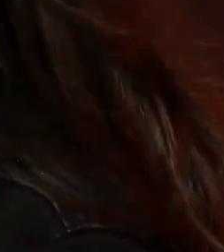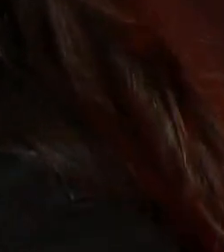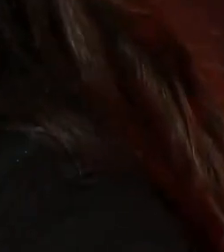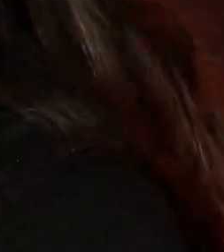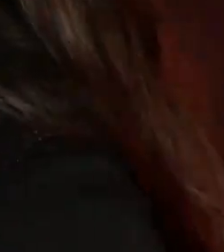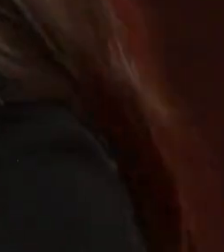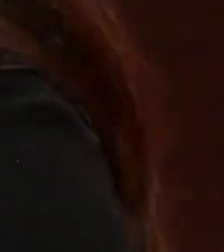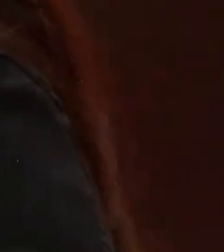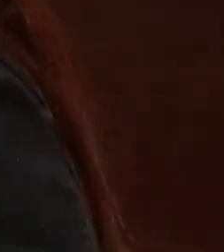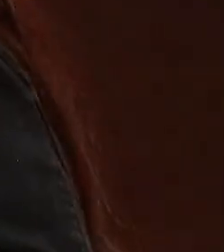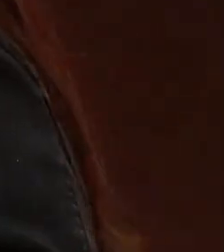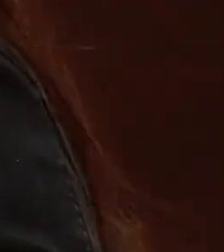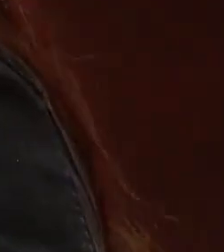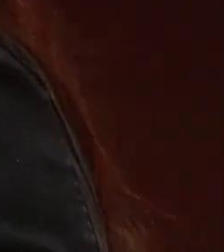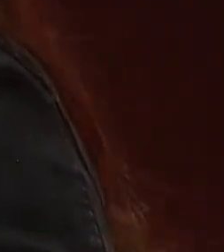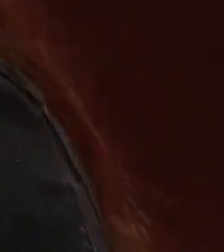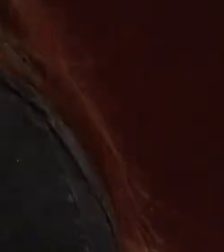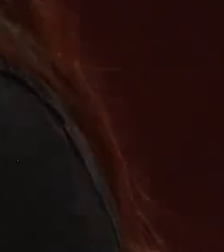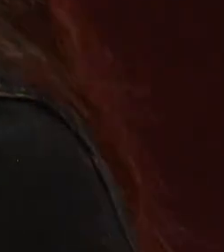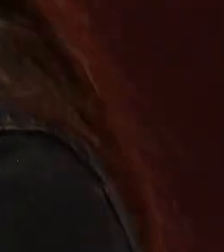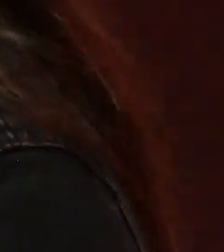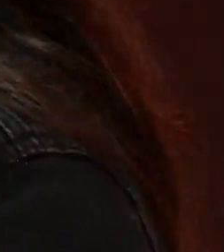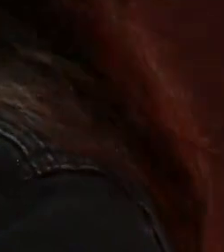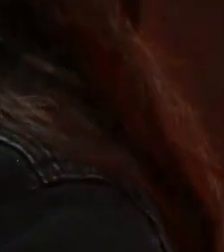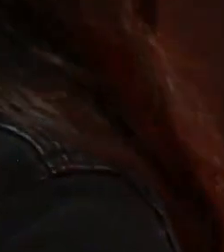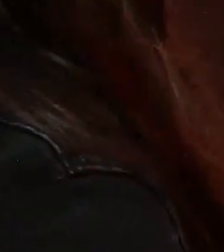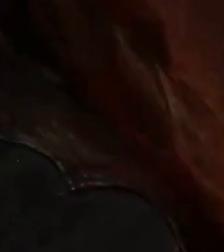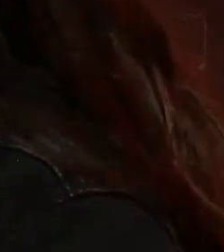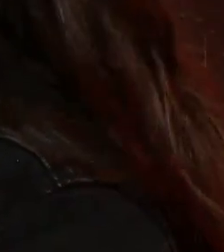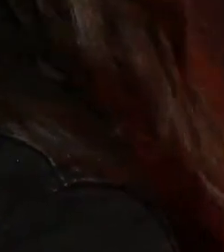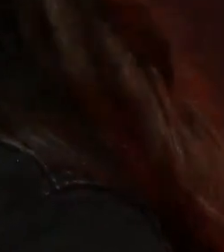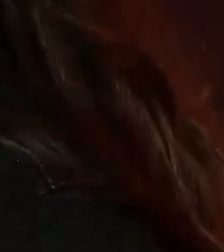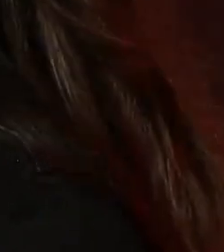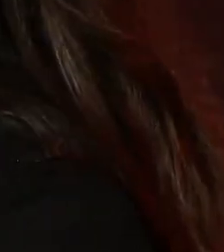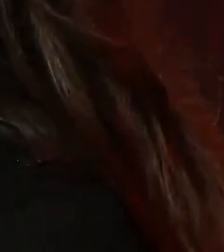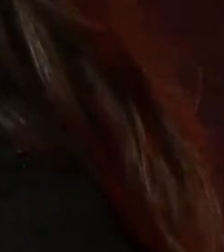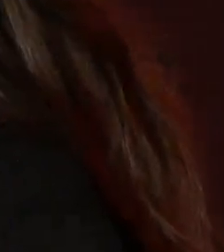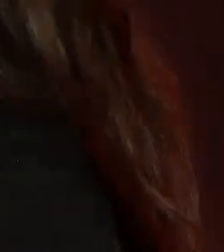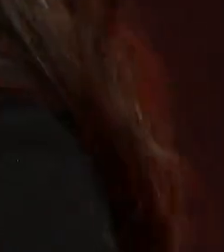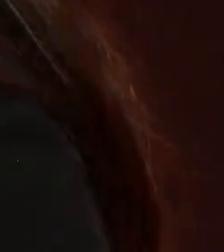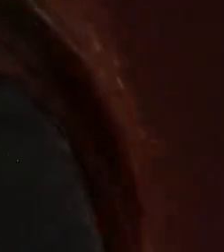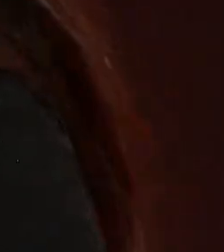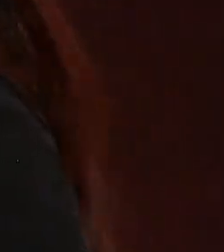encendida. Voy encendida.